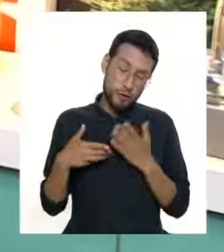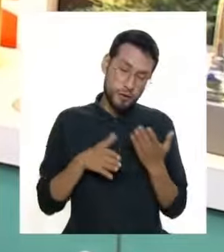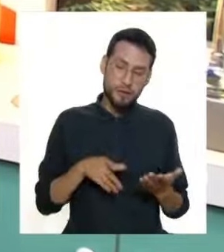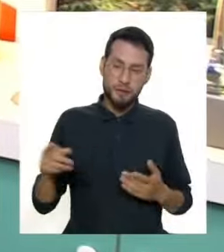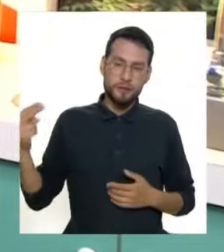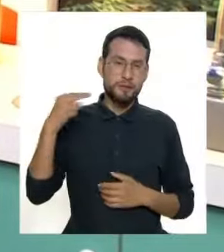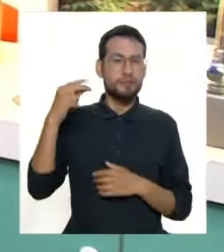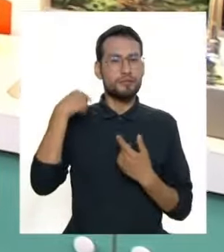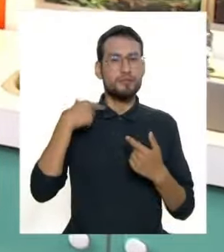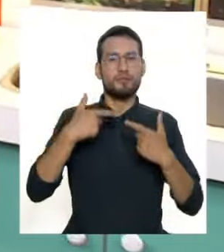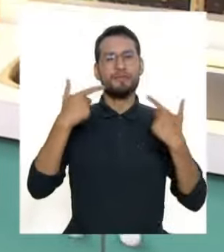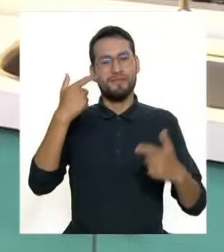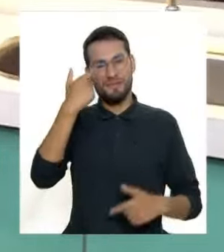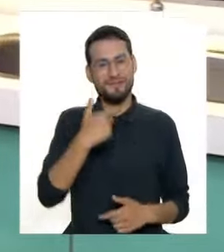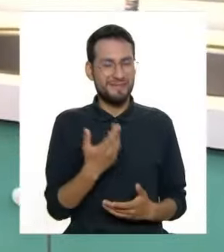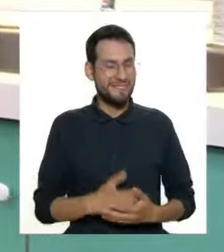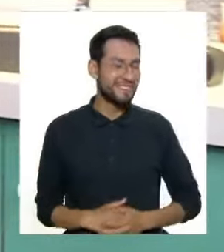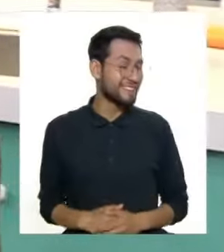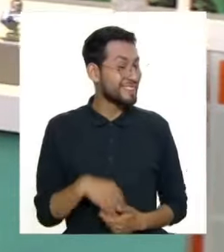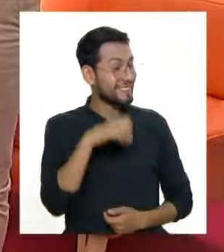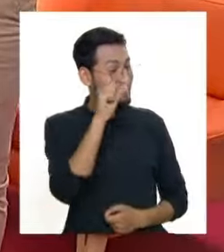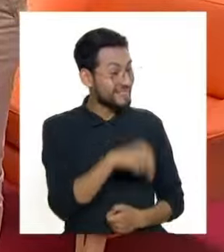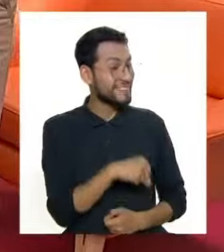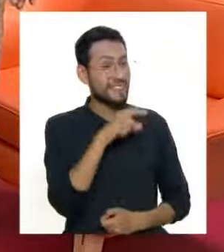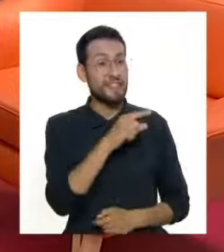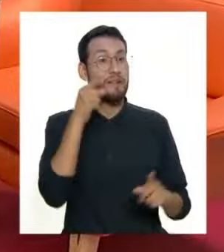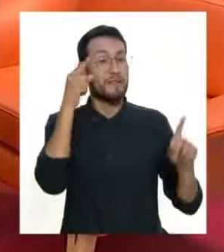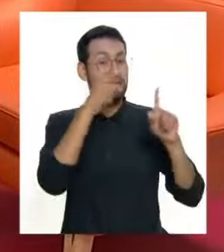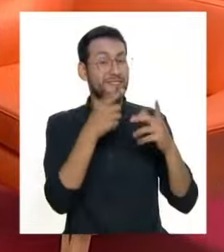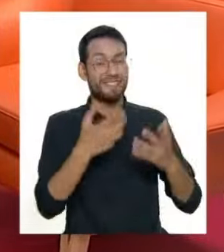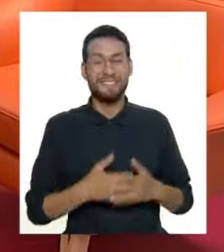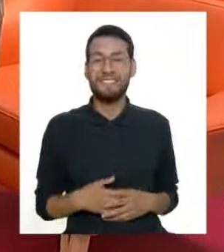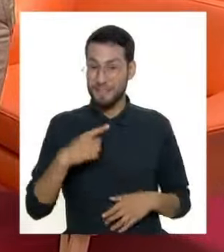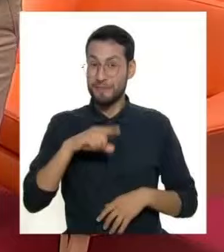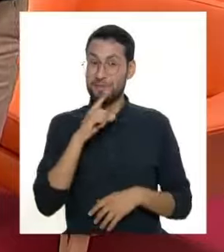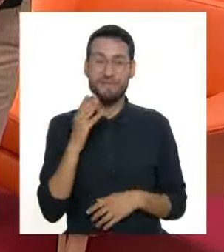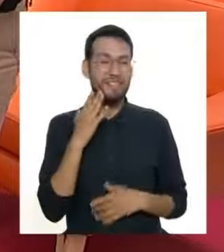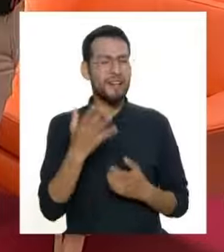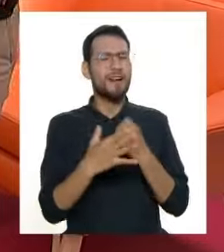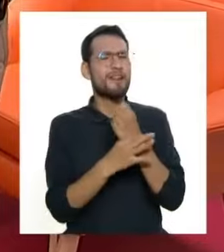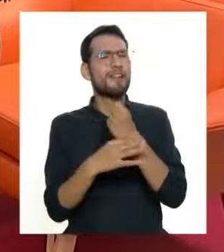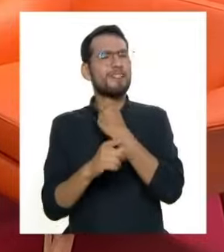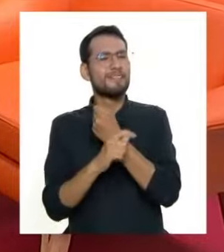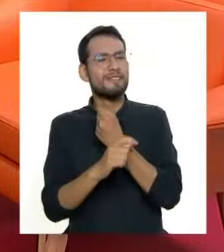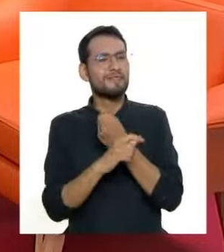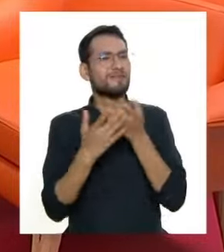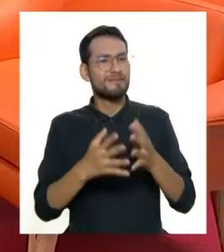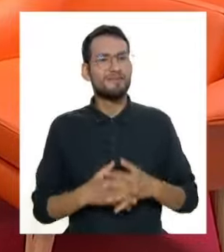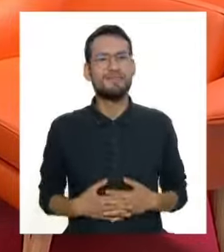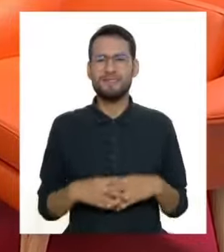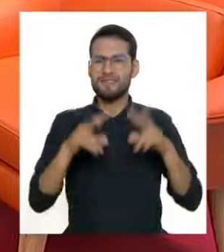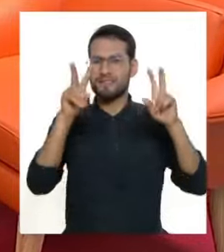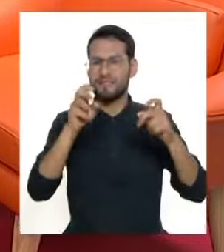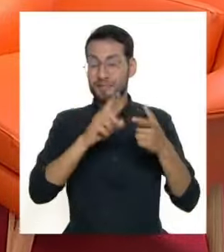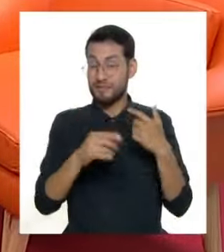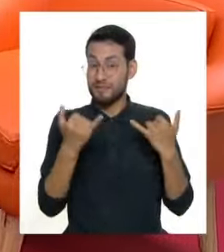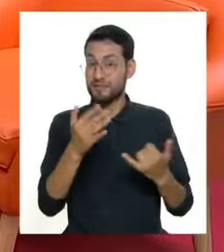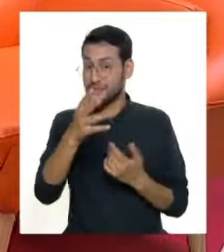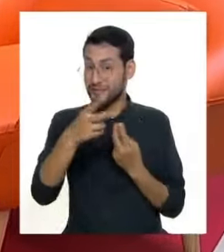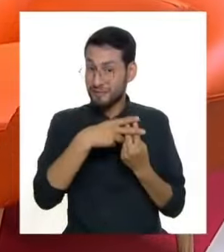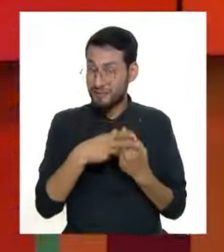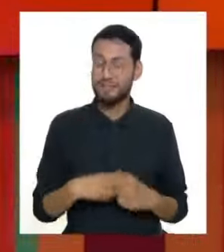grandes personas. Eso es lo que a mí me hace. Exacto, ese es el objetivo como padres. Doctor Tejada, hoy día tenemos un súper tema, pero también queremos